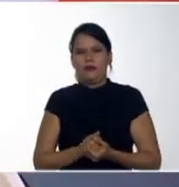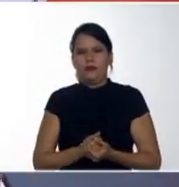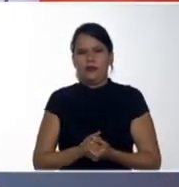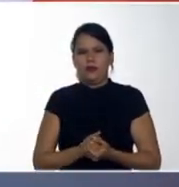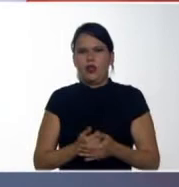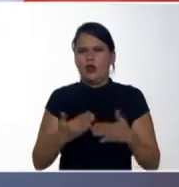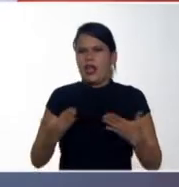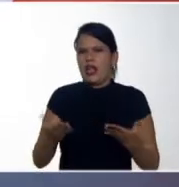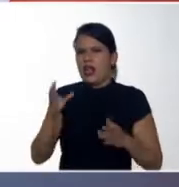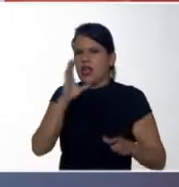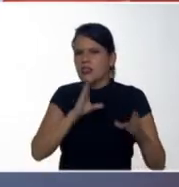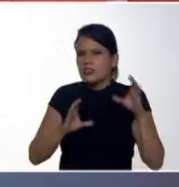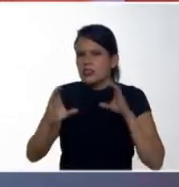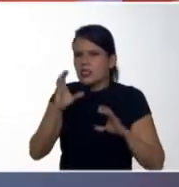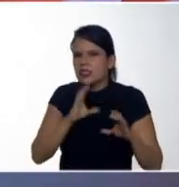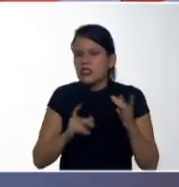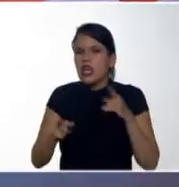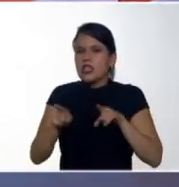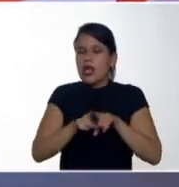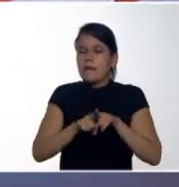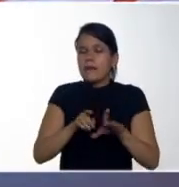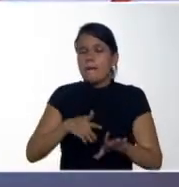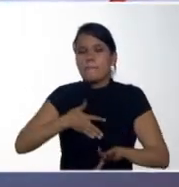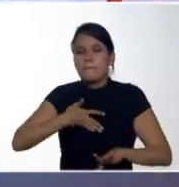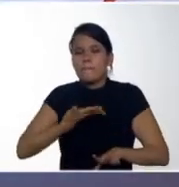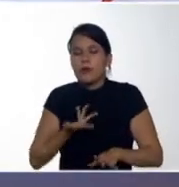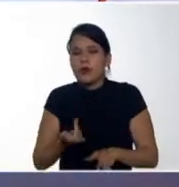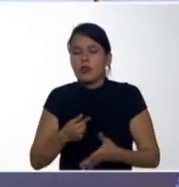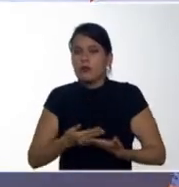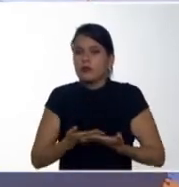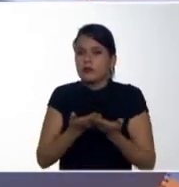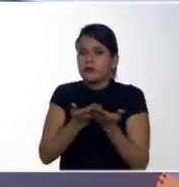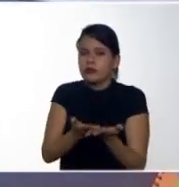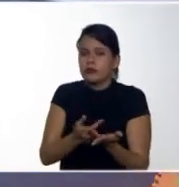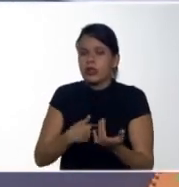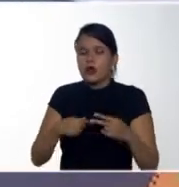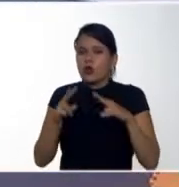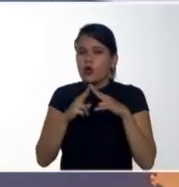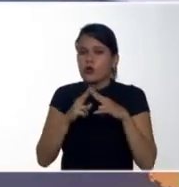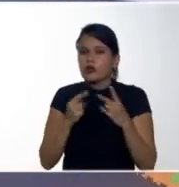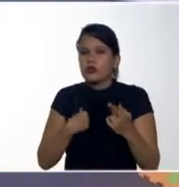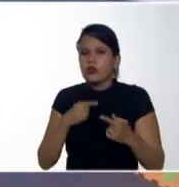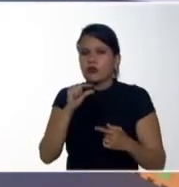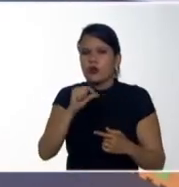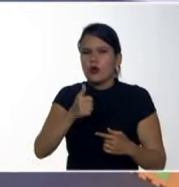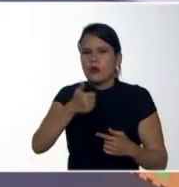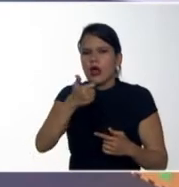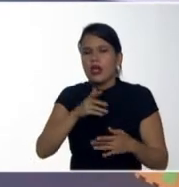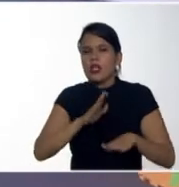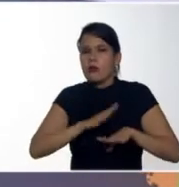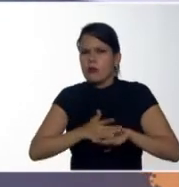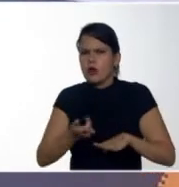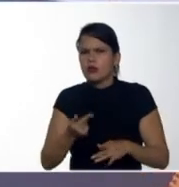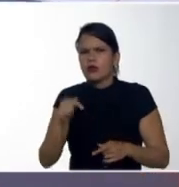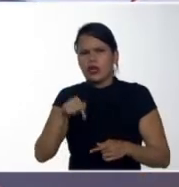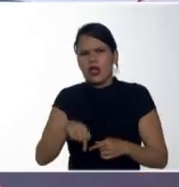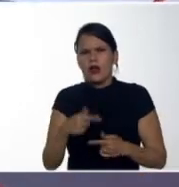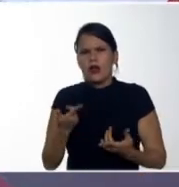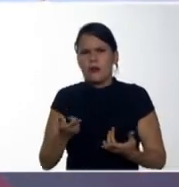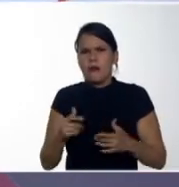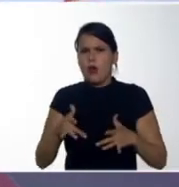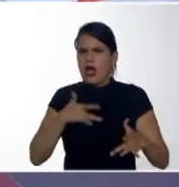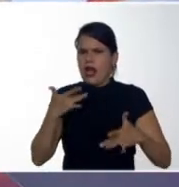que es la ciencia, también podemos aportar y conocer un poco más. Y es por eso que ahora vamos a